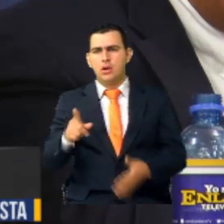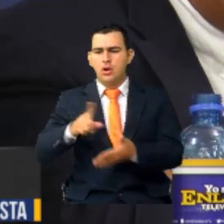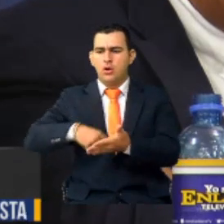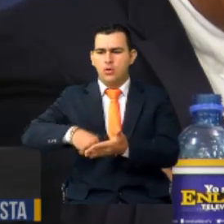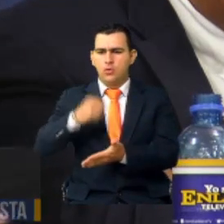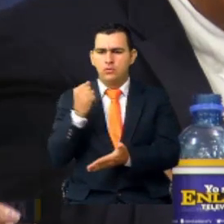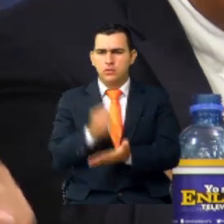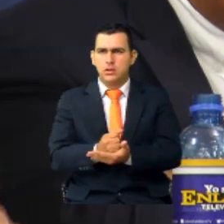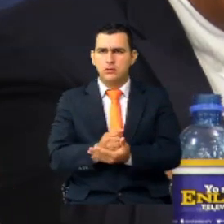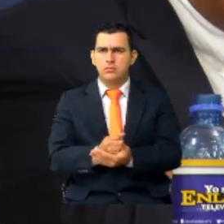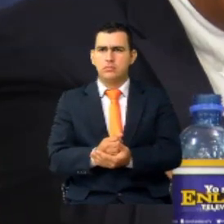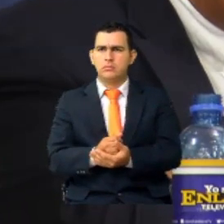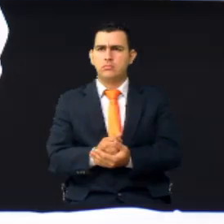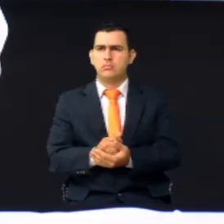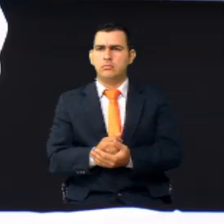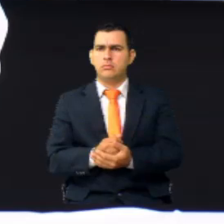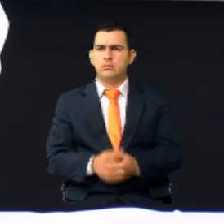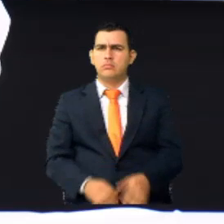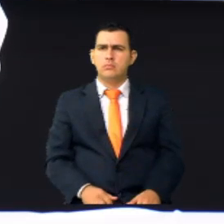Alcaldía Movimiento?